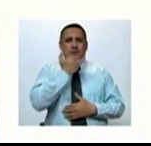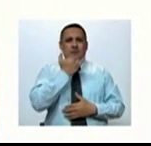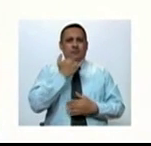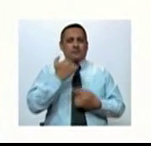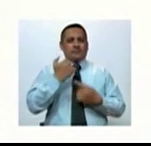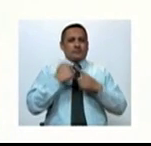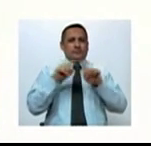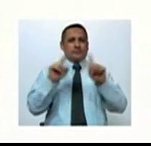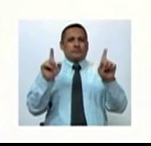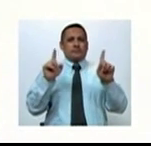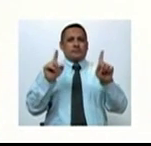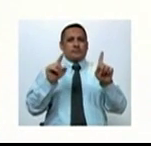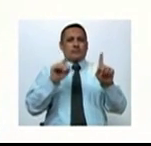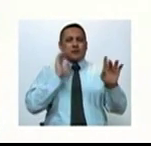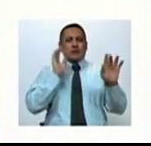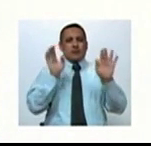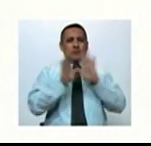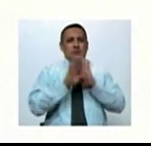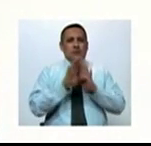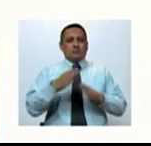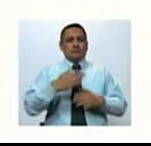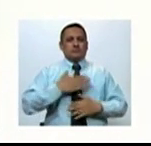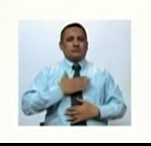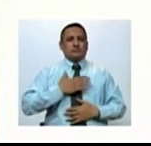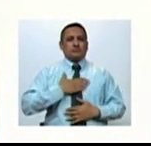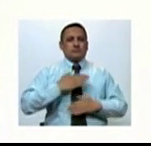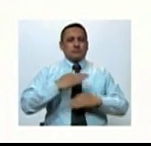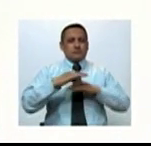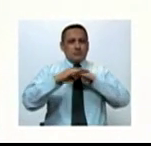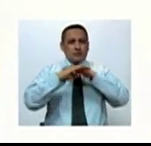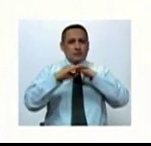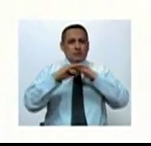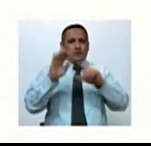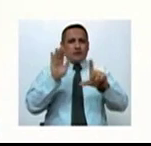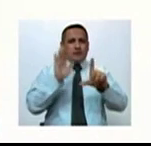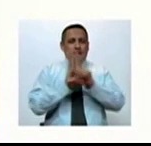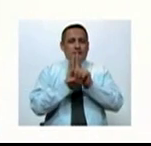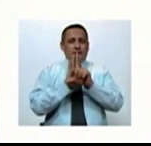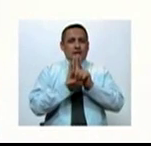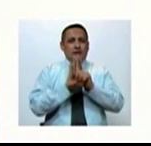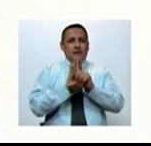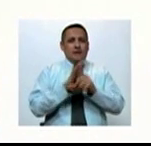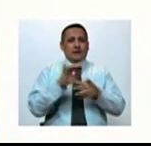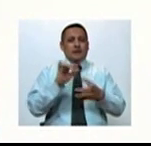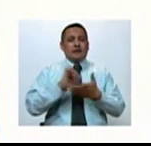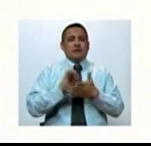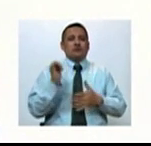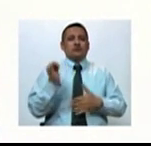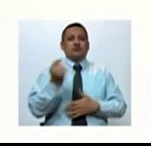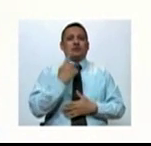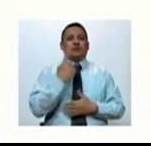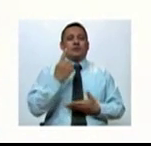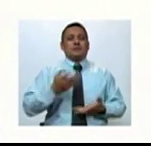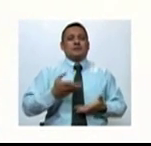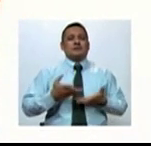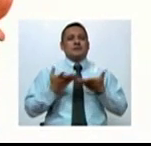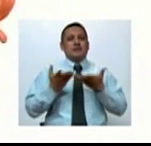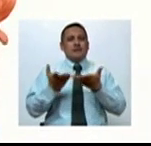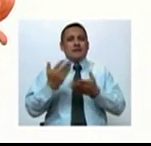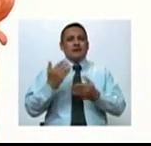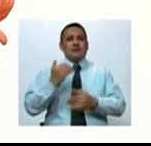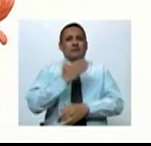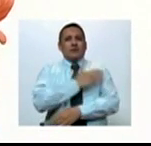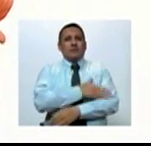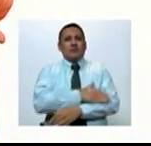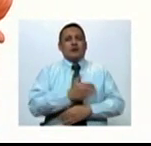contraproducente y contrario al principio de igualdad ante la ley, que solo se